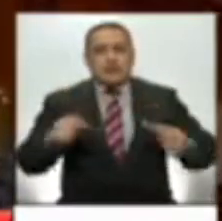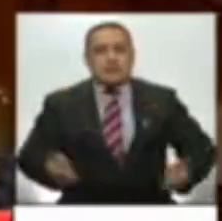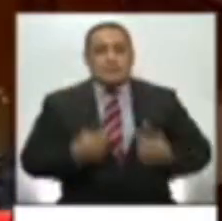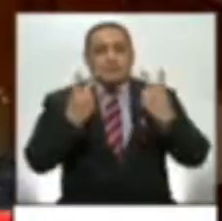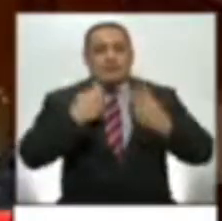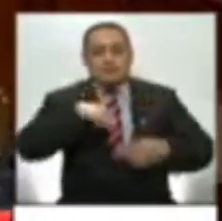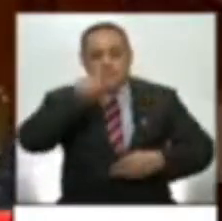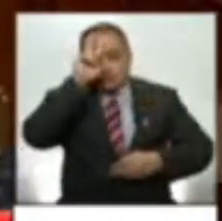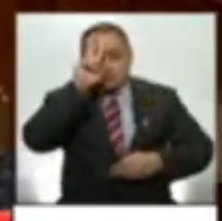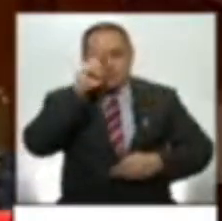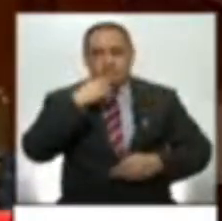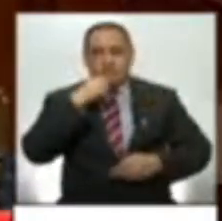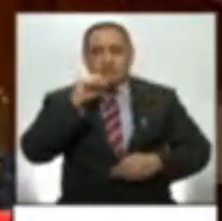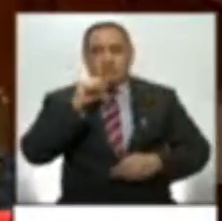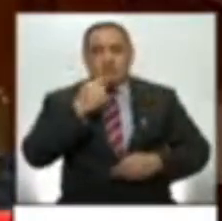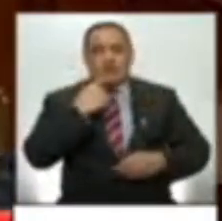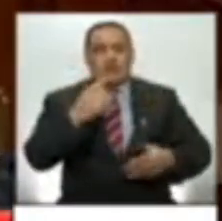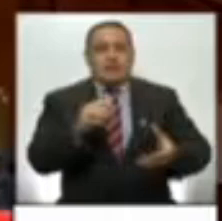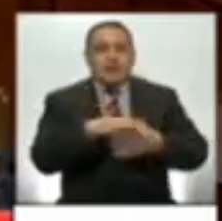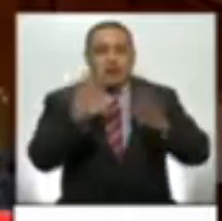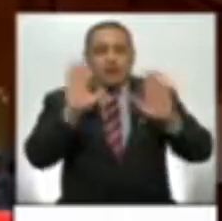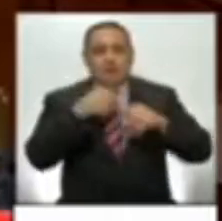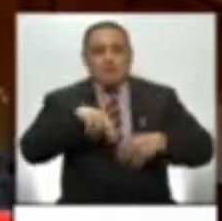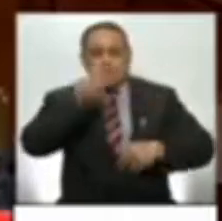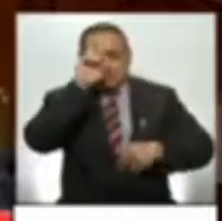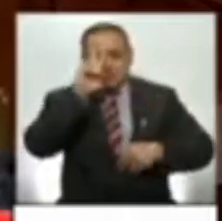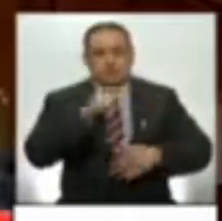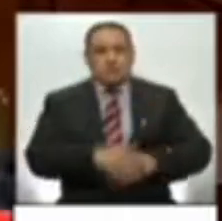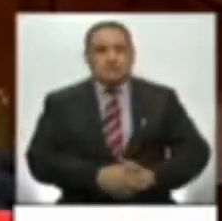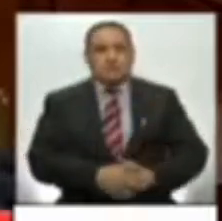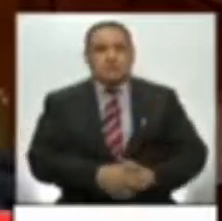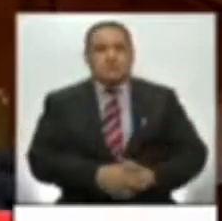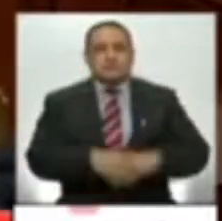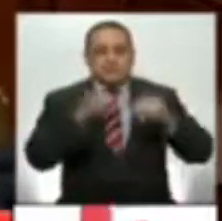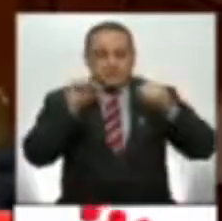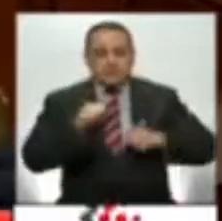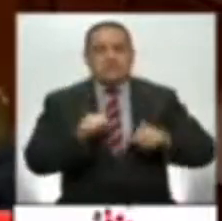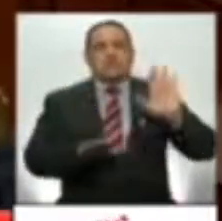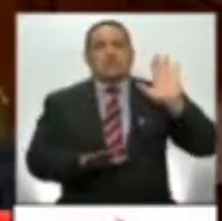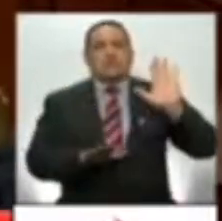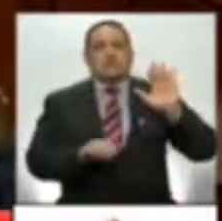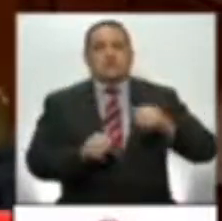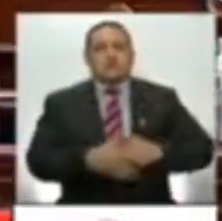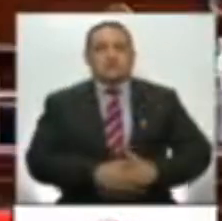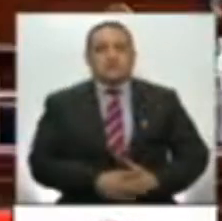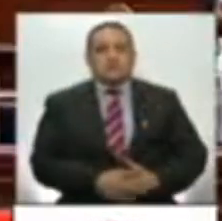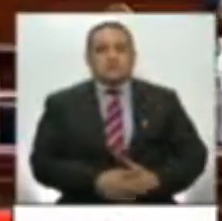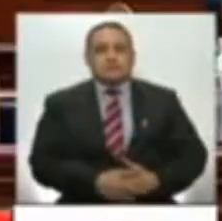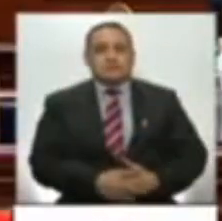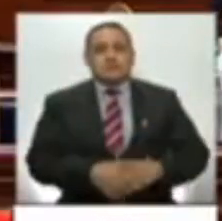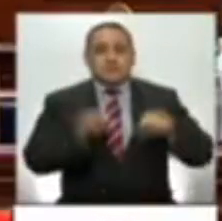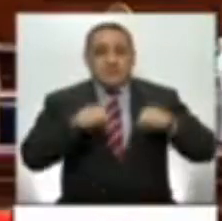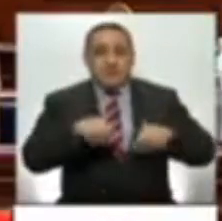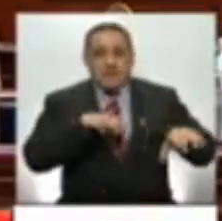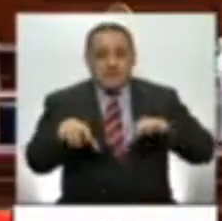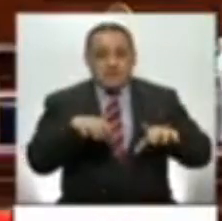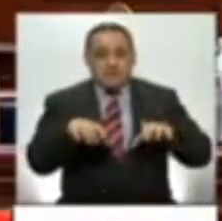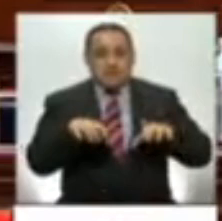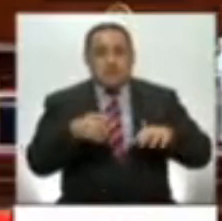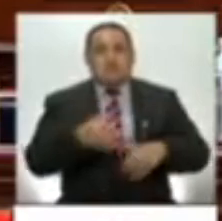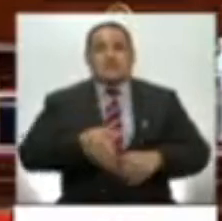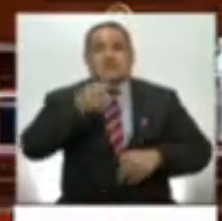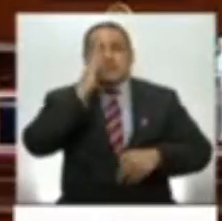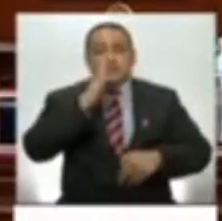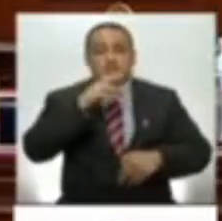Perú, Causachum Perú, Jayaya Perú, sí juro. Si así lo hace, que